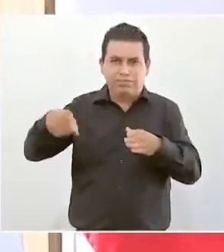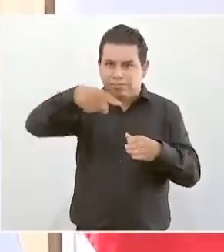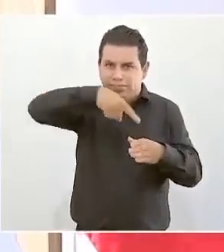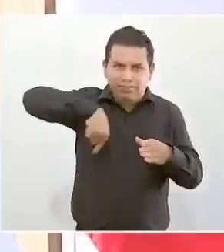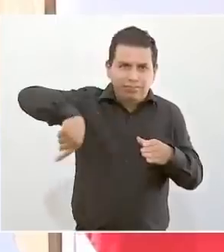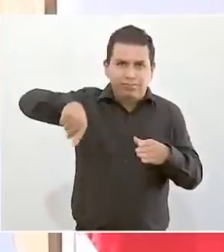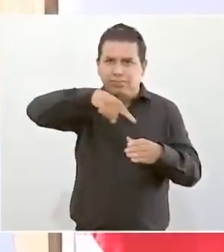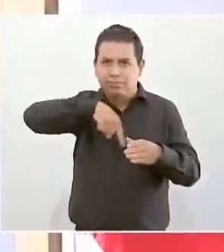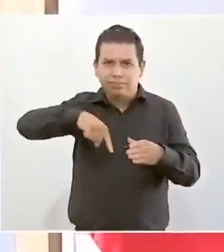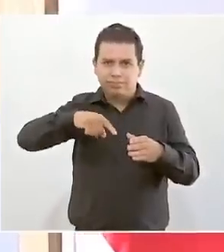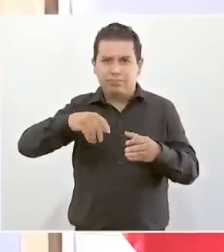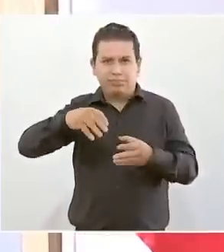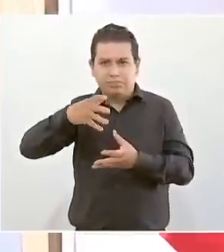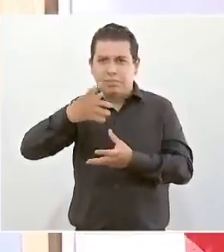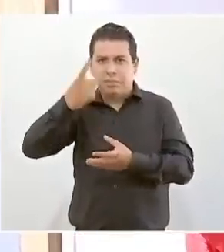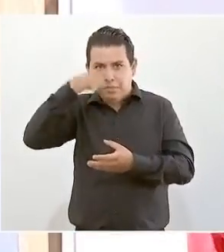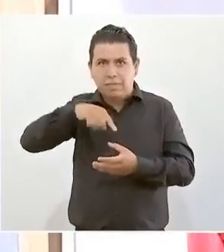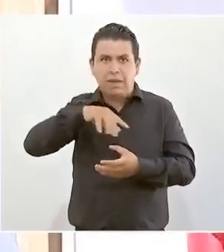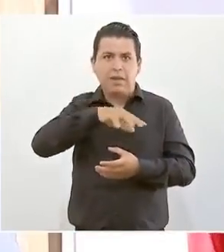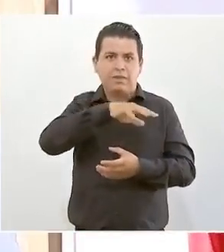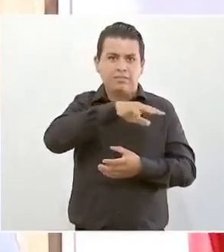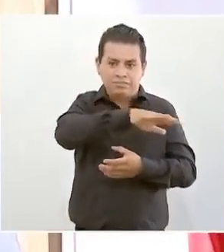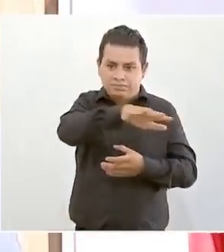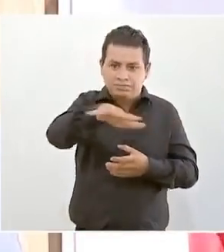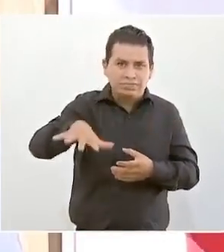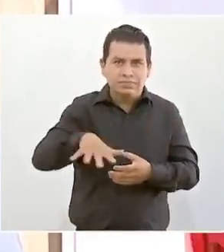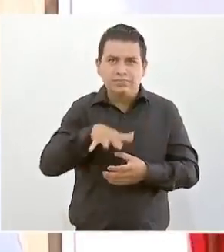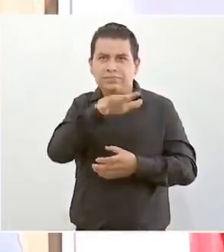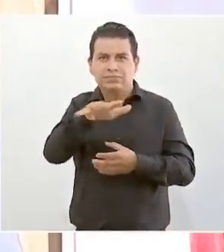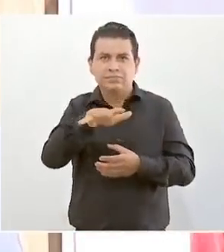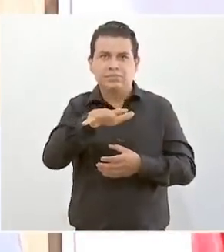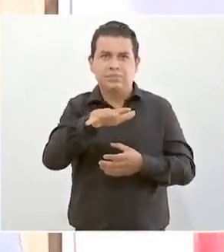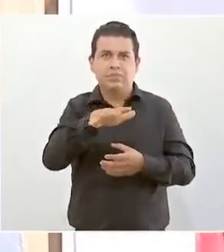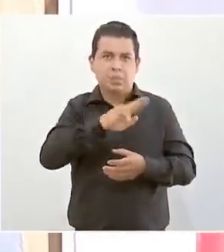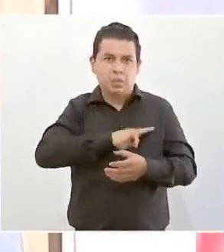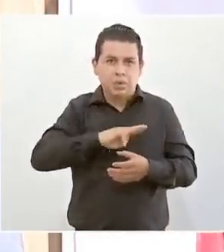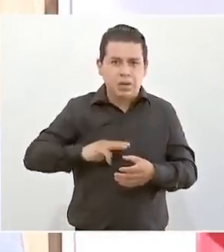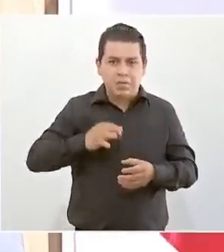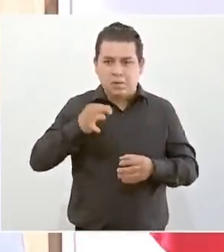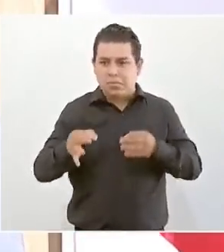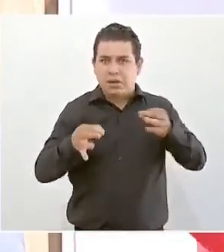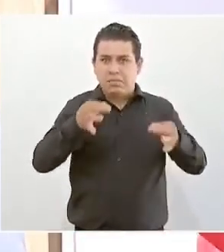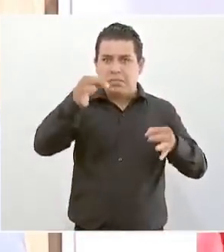comprende a todos los municipios de México.